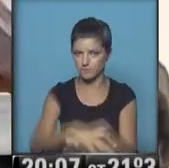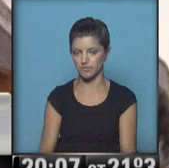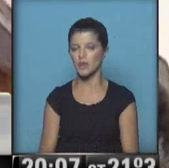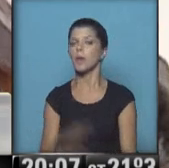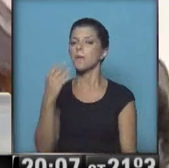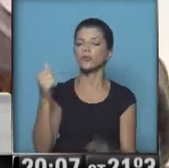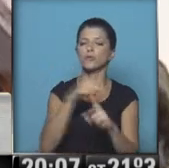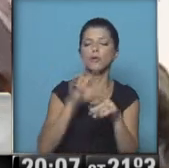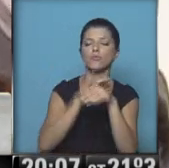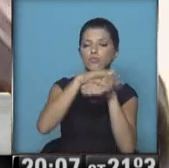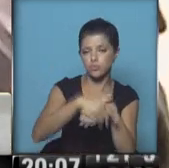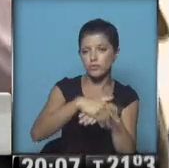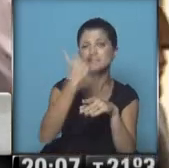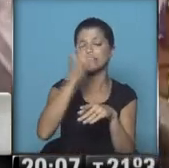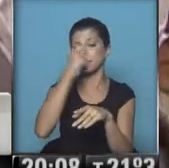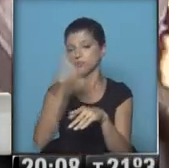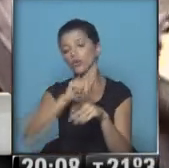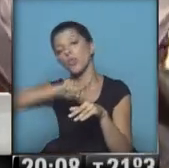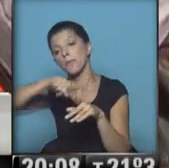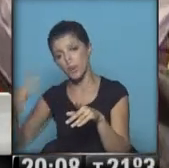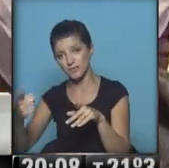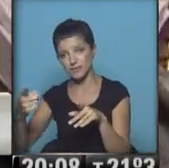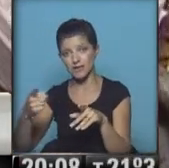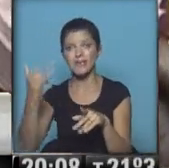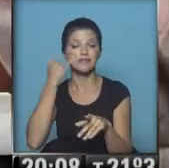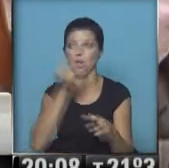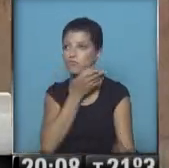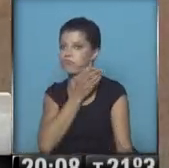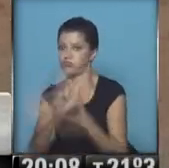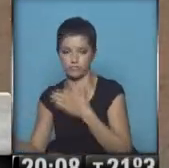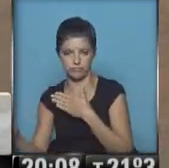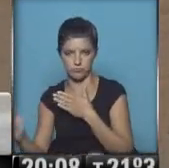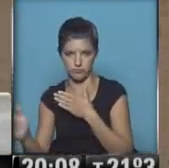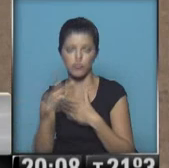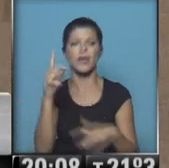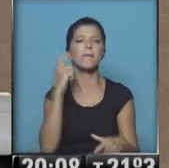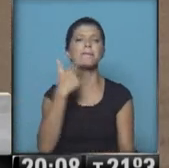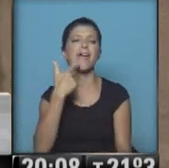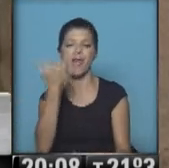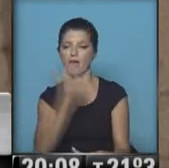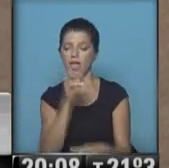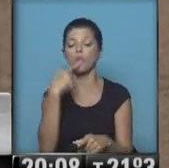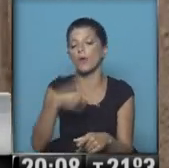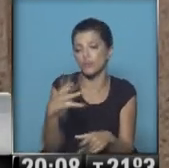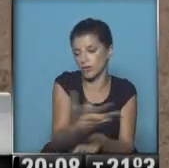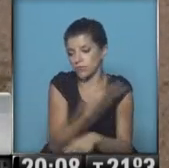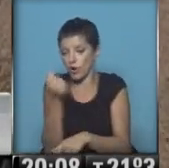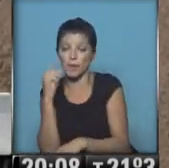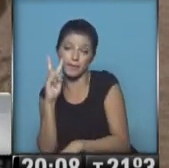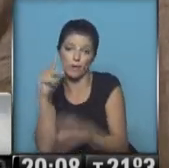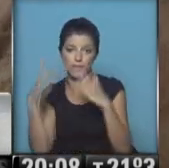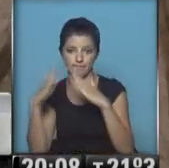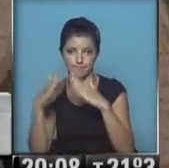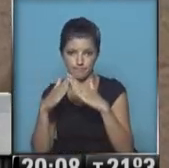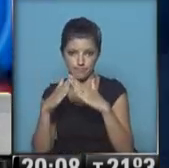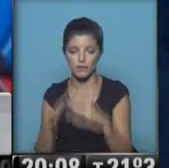media hora, cuando ya estaban cayendo piedras, nos retiramos a tiro del lugar de acá. Sacamos unas poquitas cosas y ahora venimos a ver nuestras casitas. Mire,